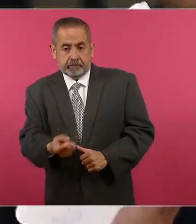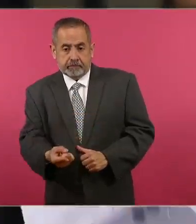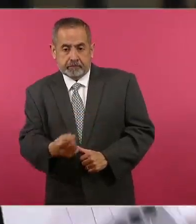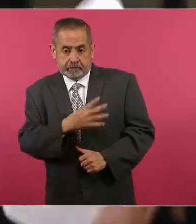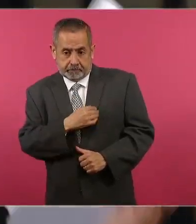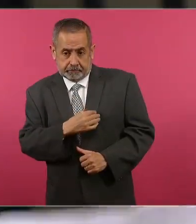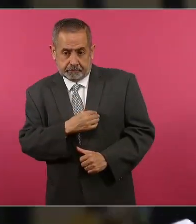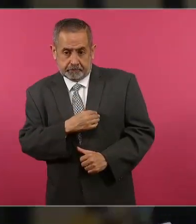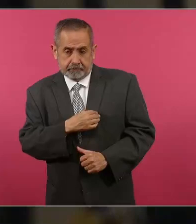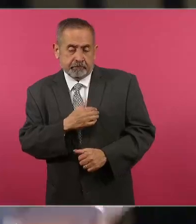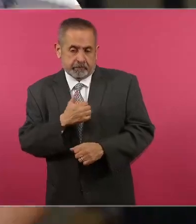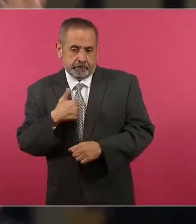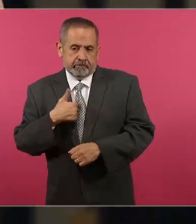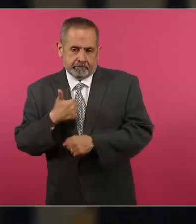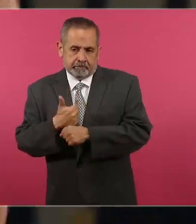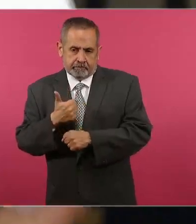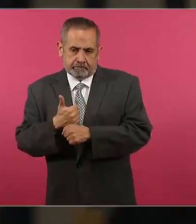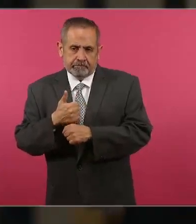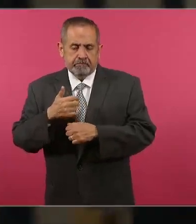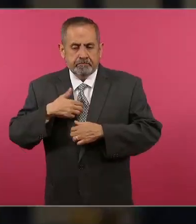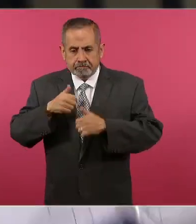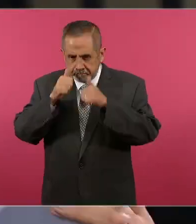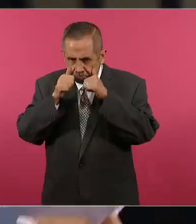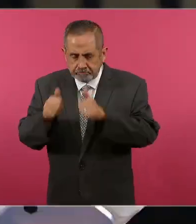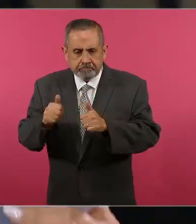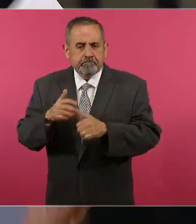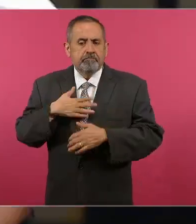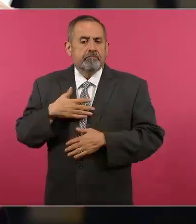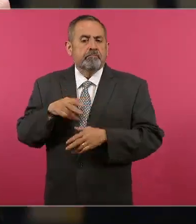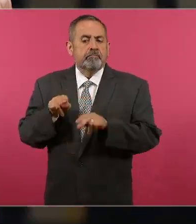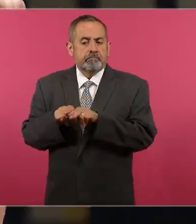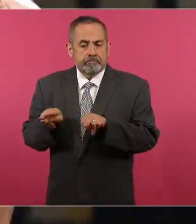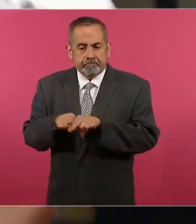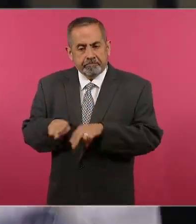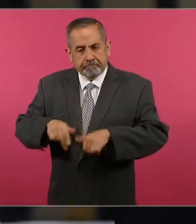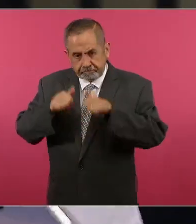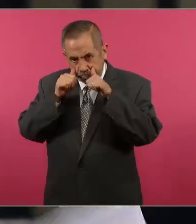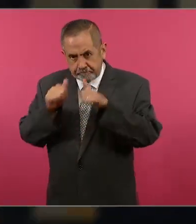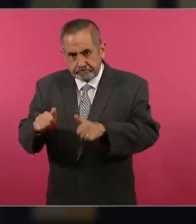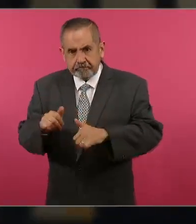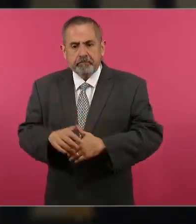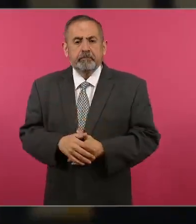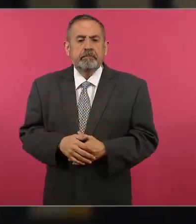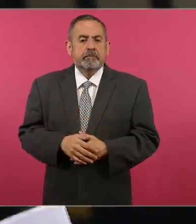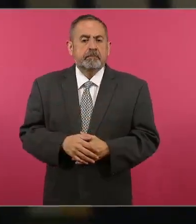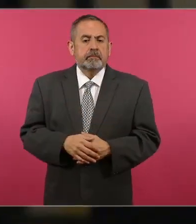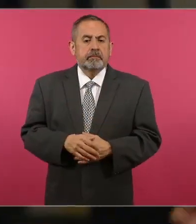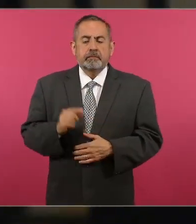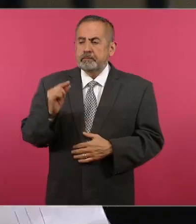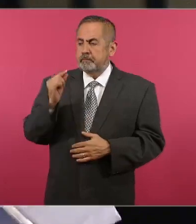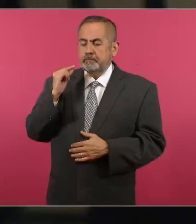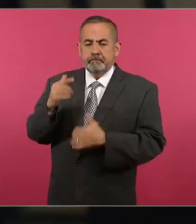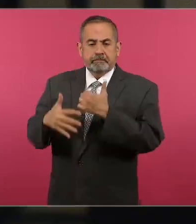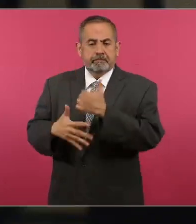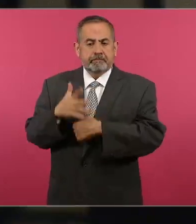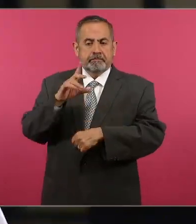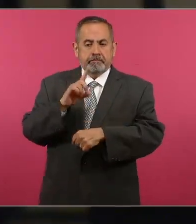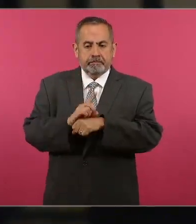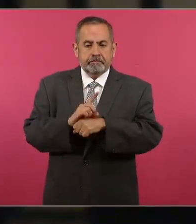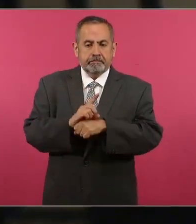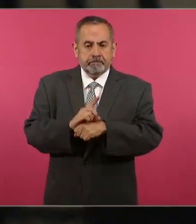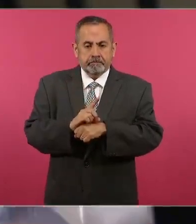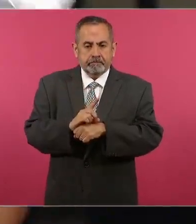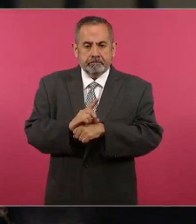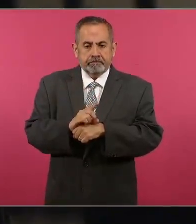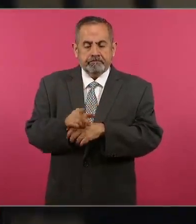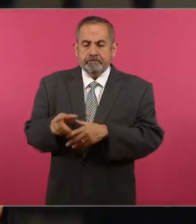quiero dedicarme a mis hijas y a mis nietos. Acabamos de pasar por una pérdida hace 15 días del primer